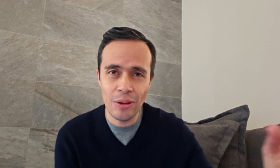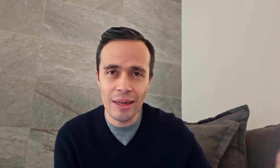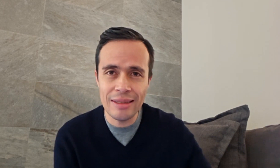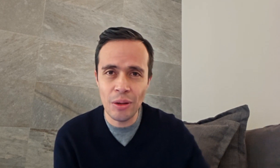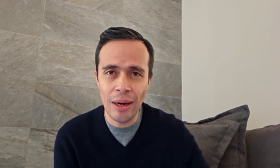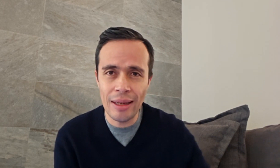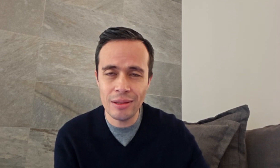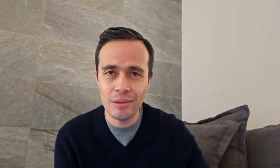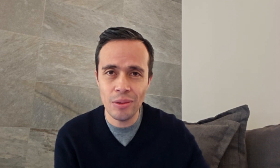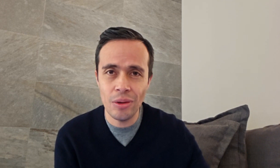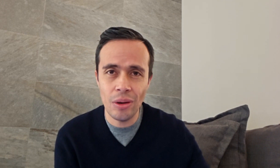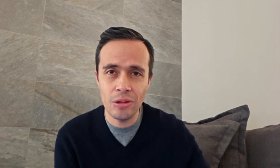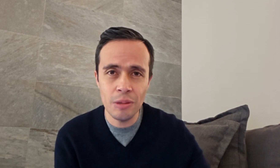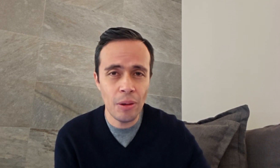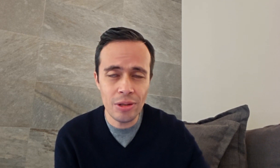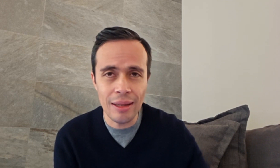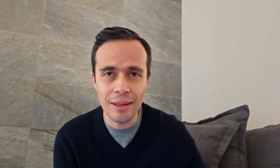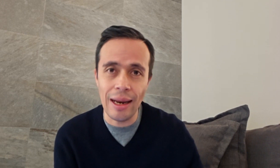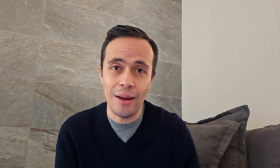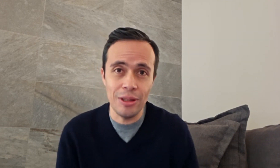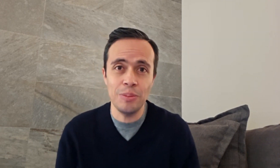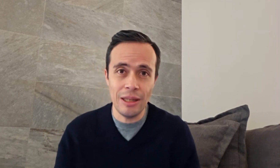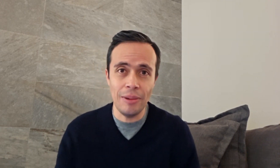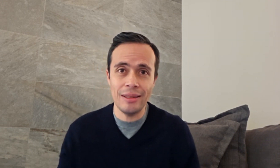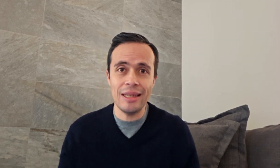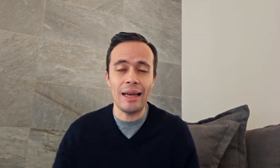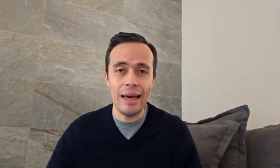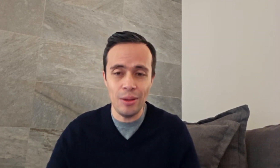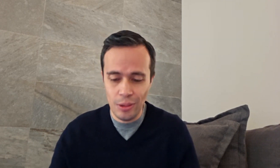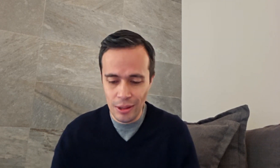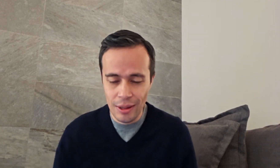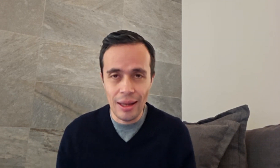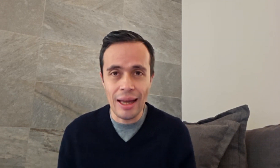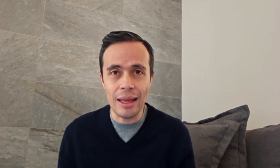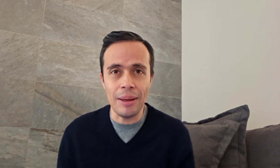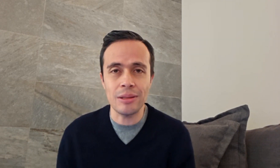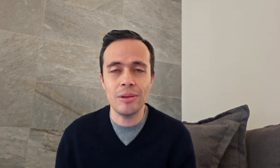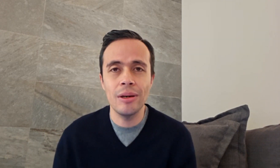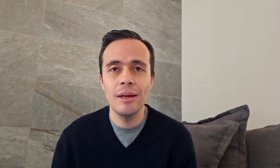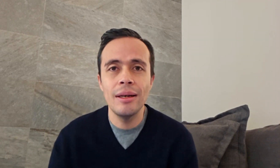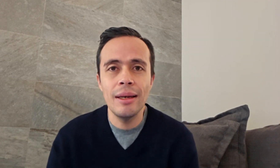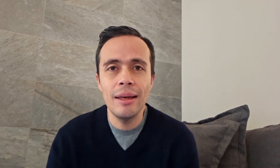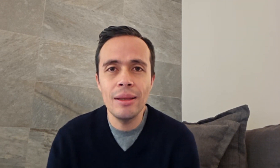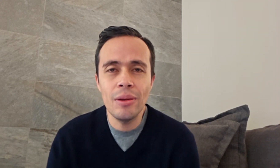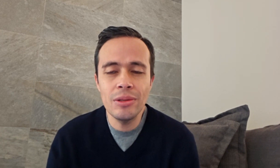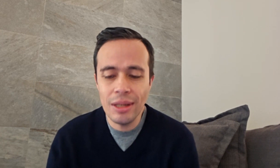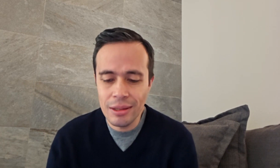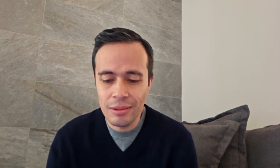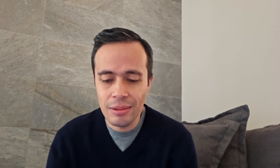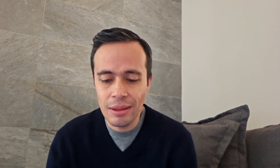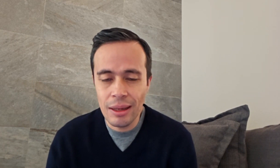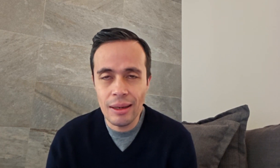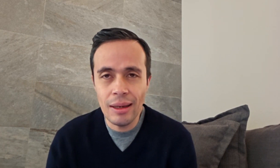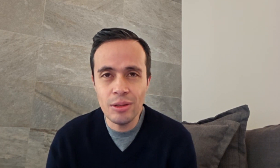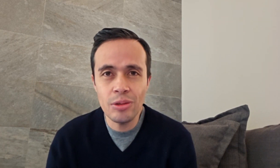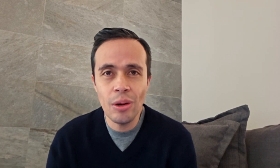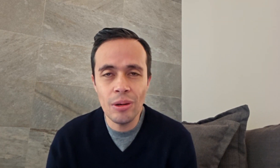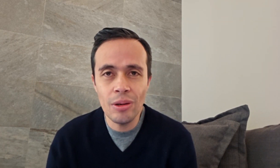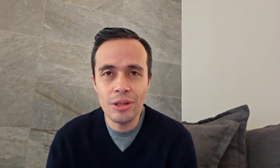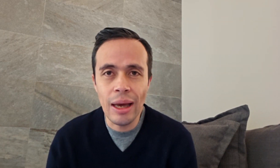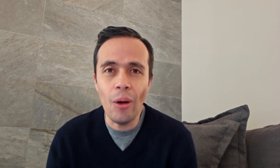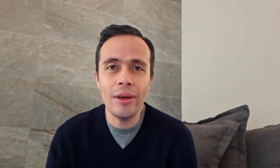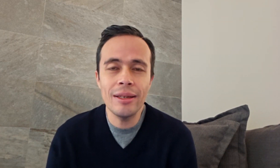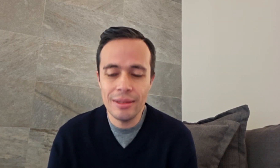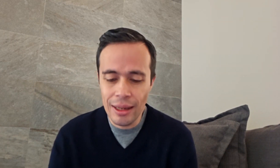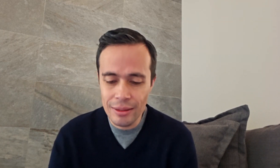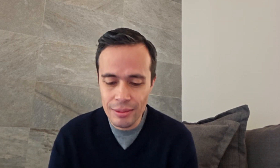cuántos millones de dólares junto con su esposa, claro, después de haber saqueado a Tabasco. Entonces, esos son